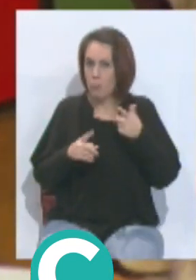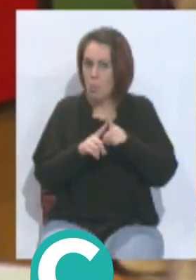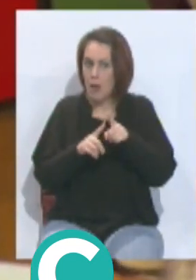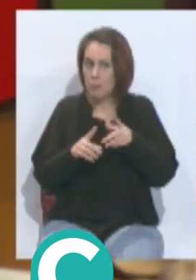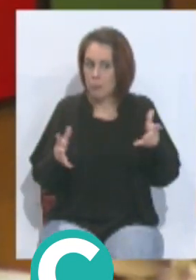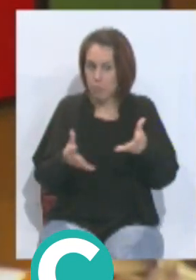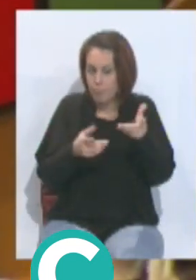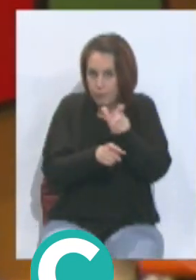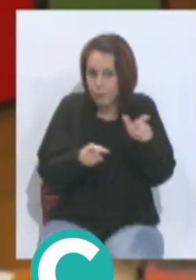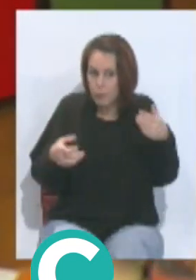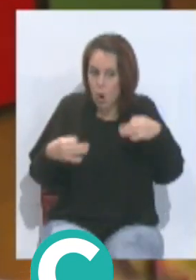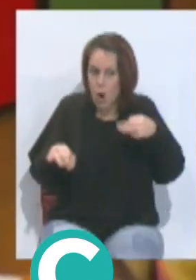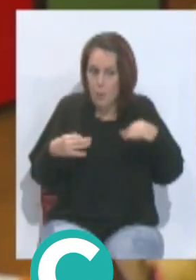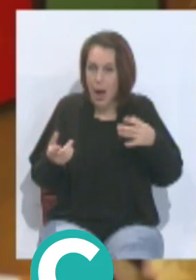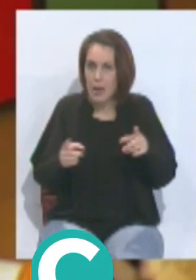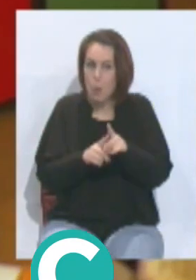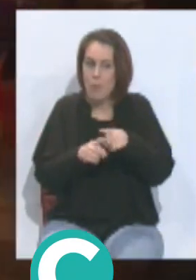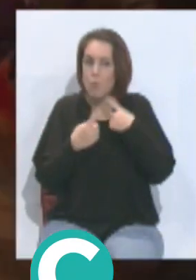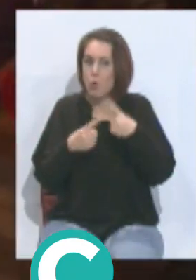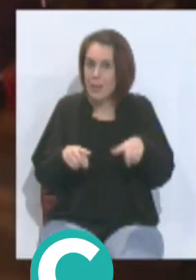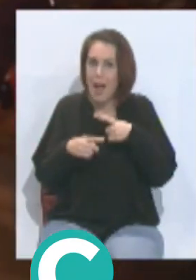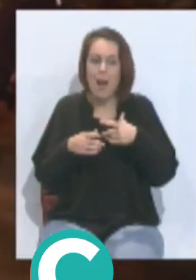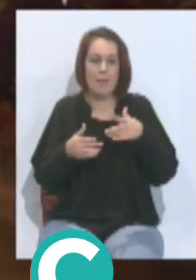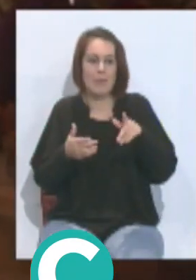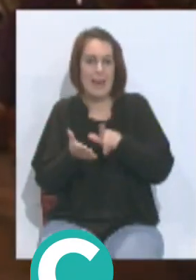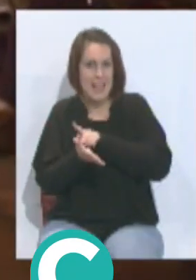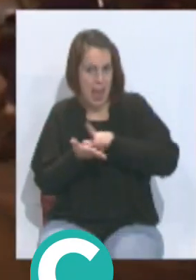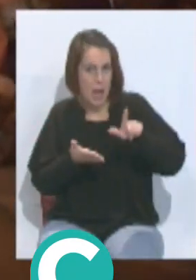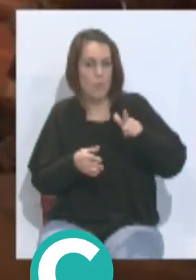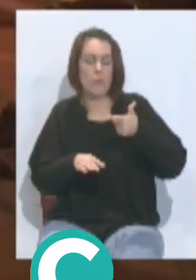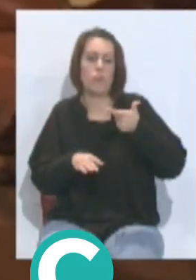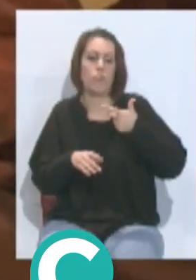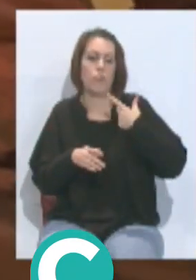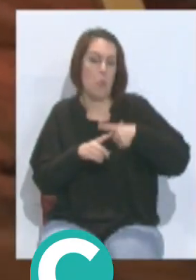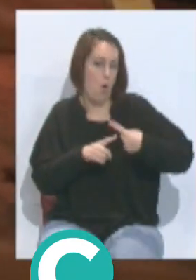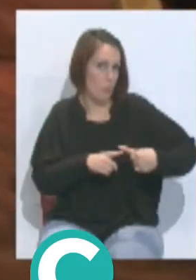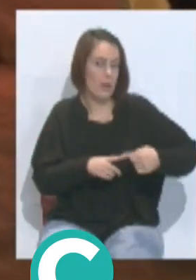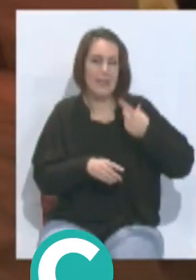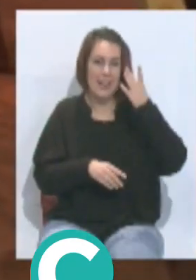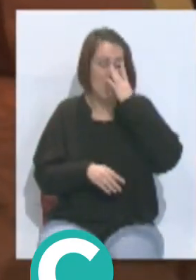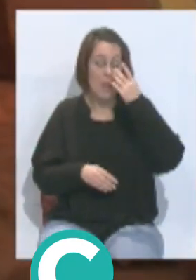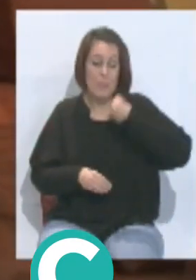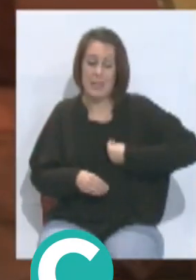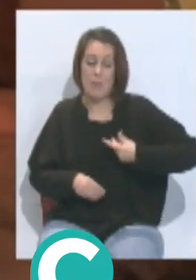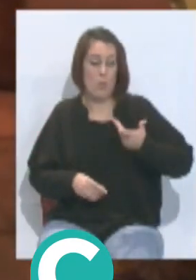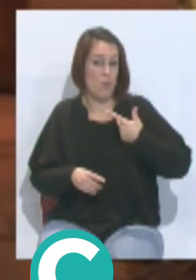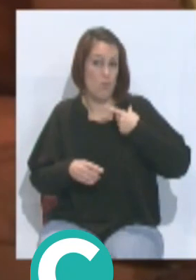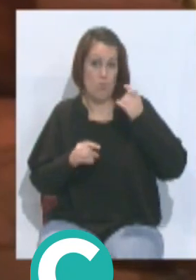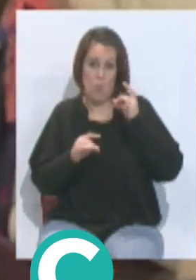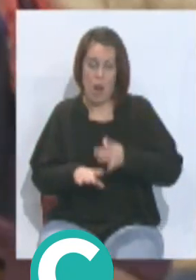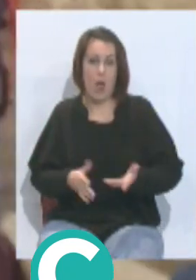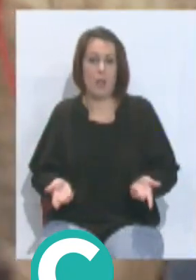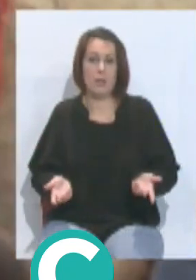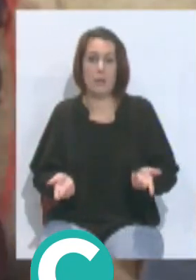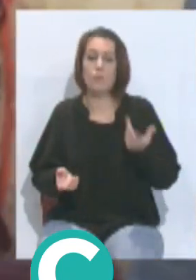un fenómeno gigantesco, riquísimo, ¿no?, en lo musical, en lo literario y en tantas cosas, ¿no? Y el carnaval, pues pensamos que está en la misma tesitura. Claro. Es